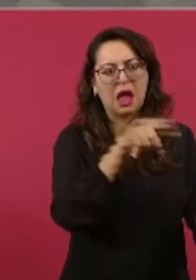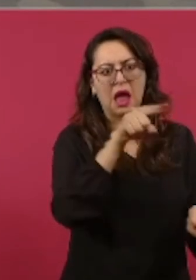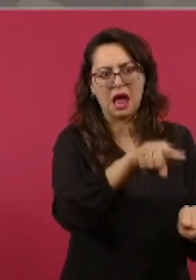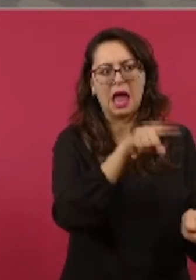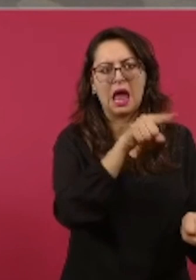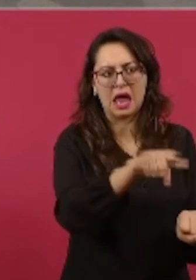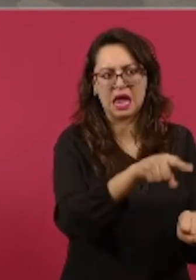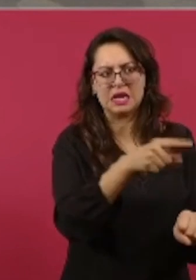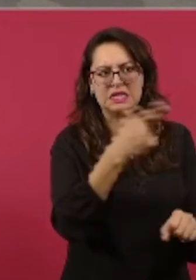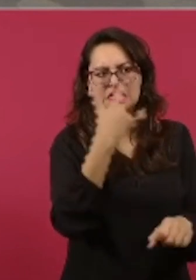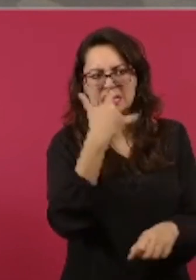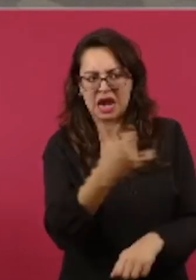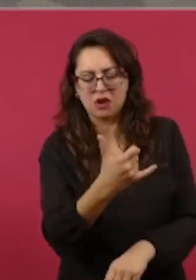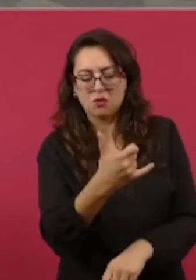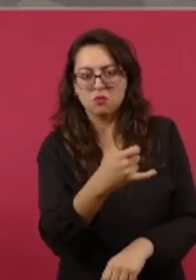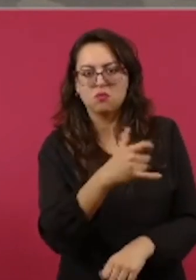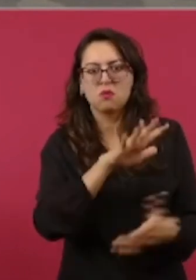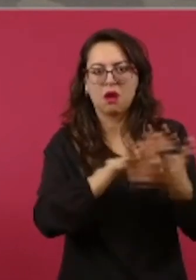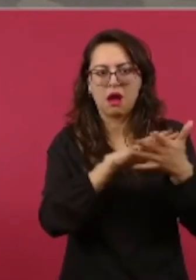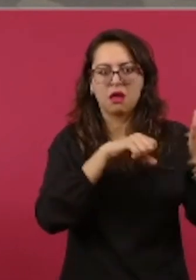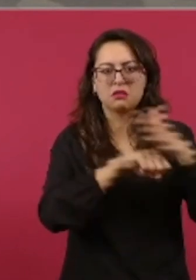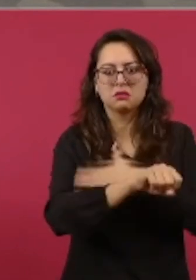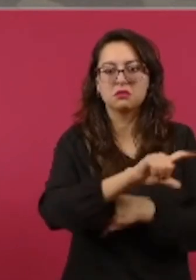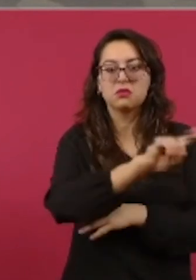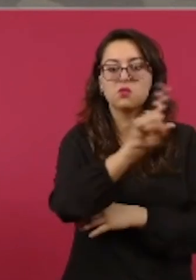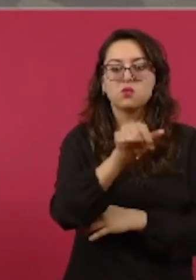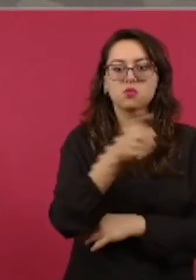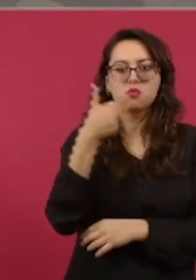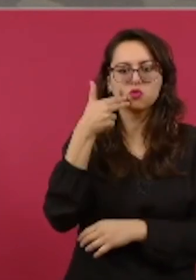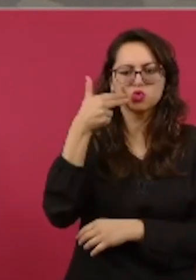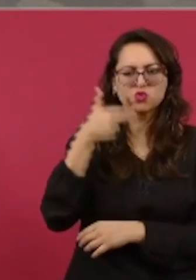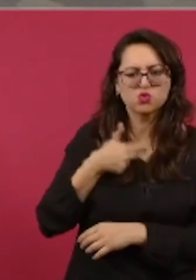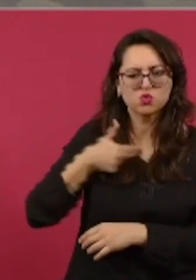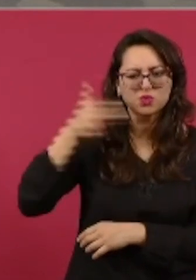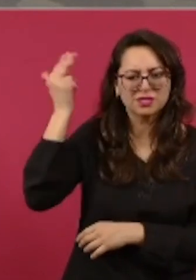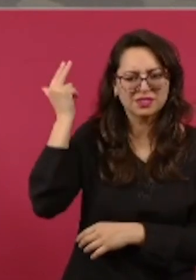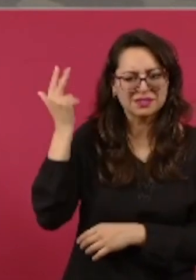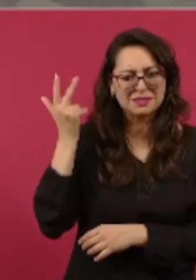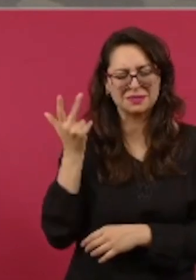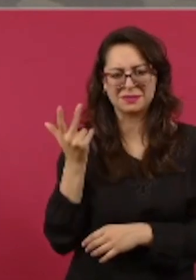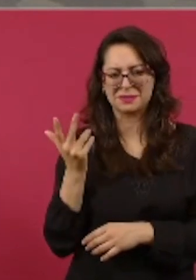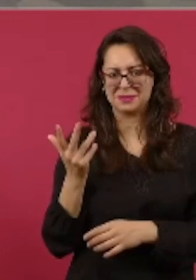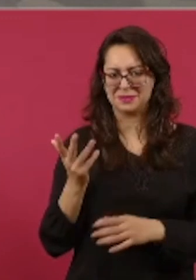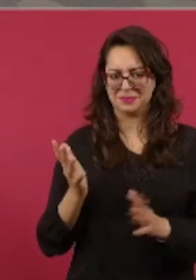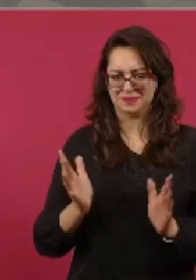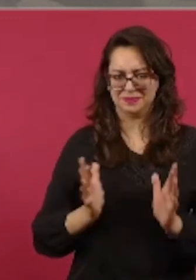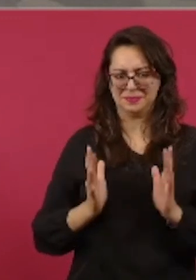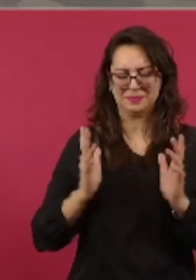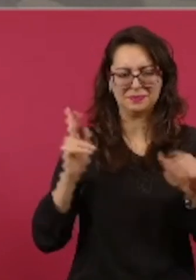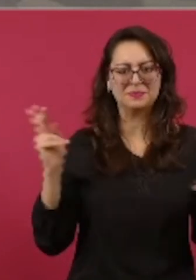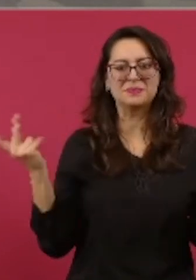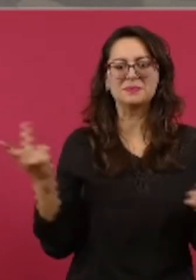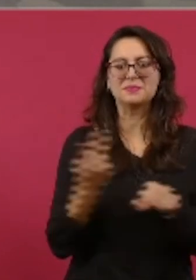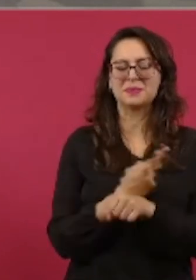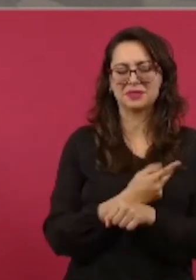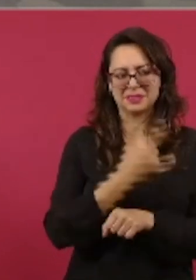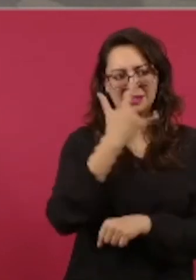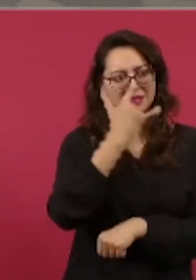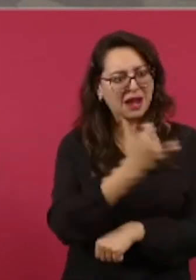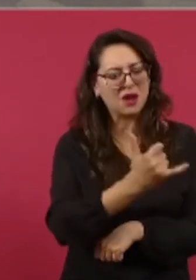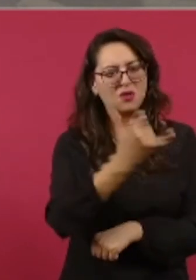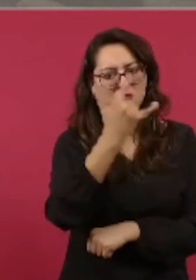en una celda del Cerezo de Aguascalientes y aún continúa una persona más por detener por estos hechos.